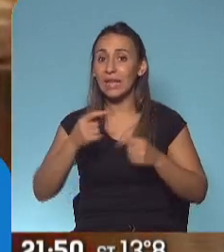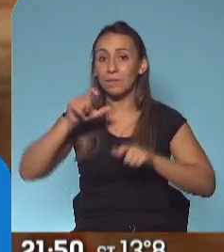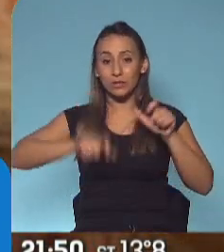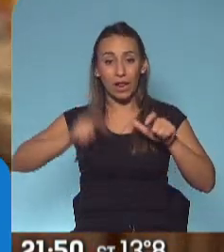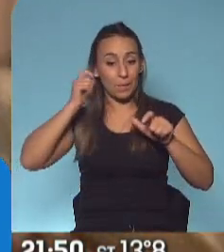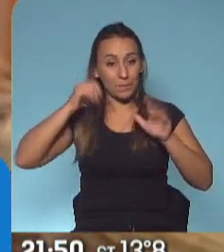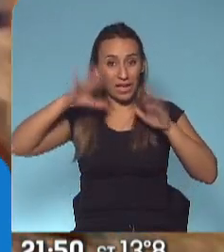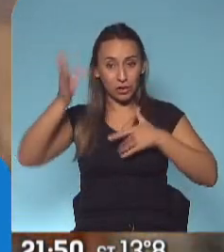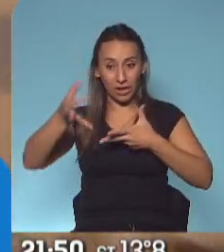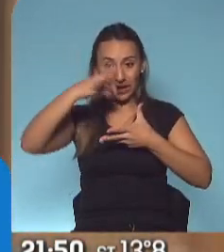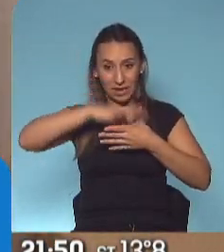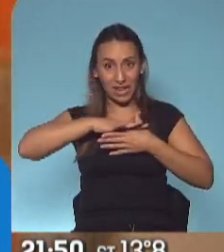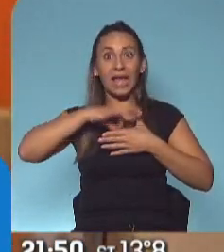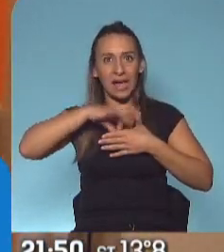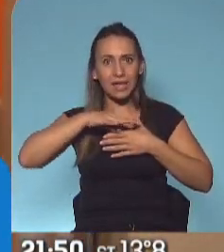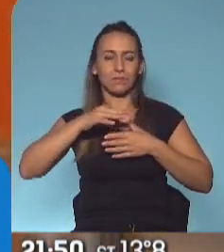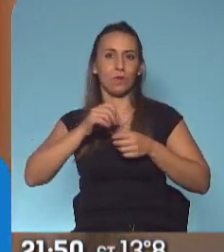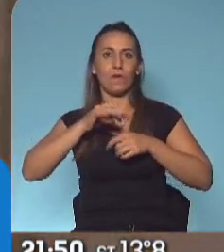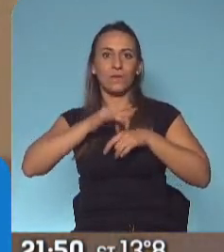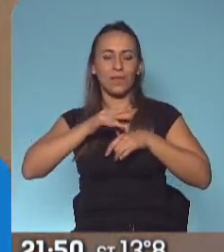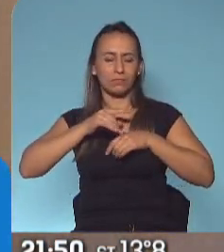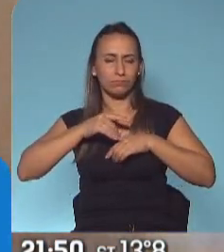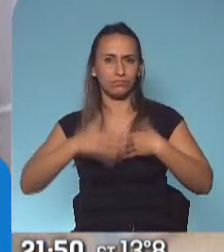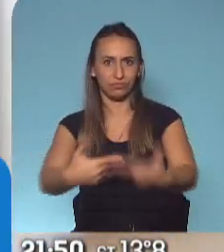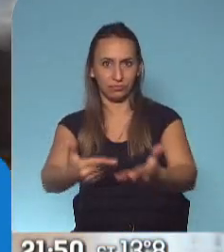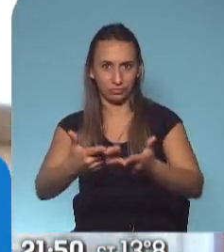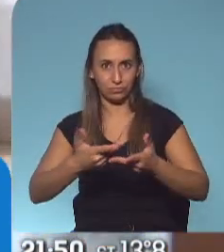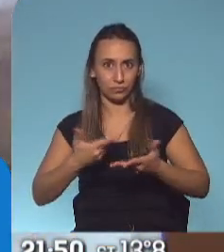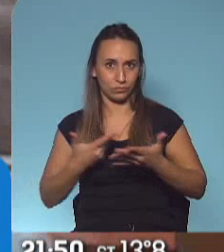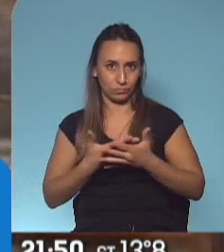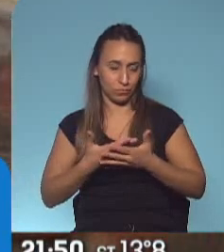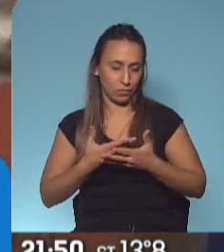enfermedad. Así que yo he estado